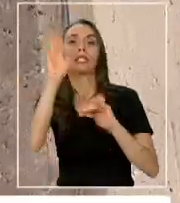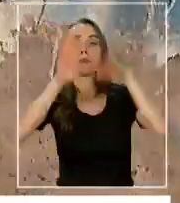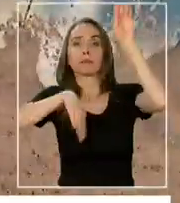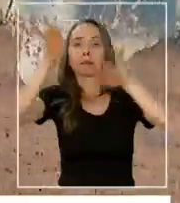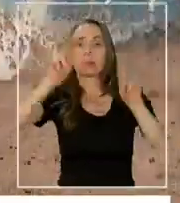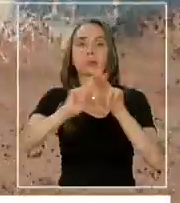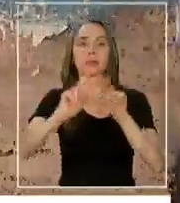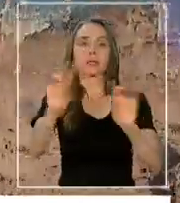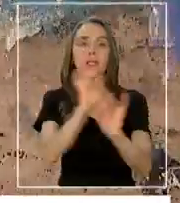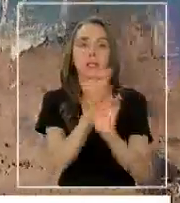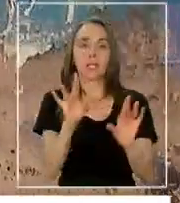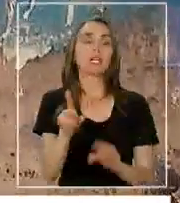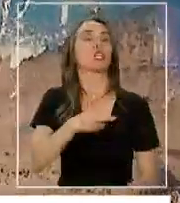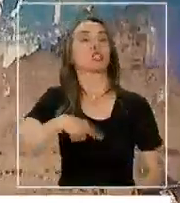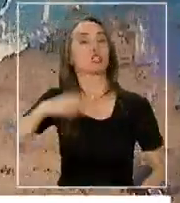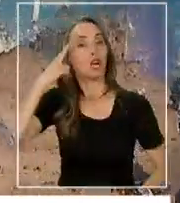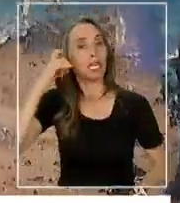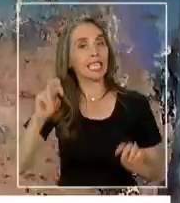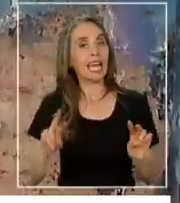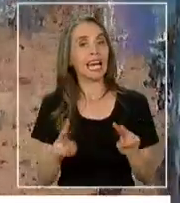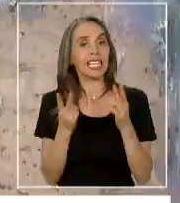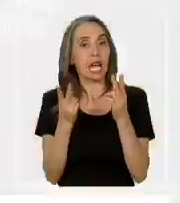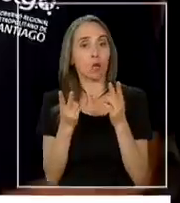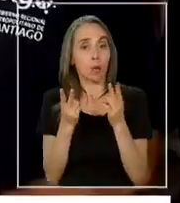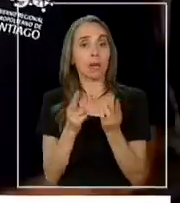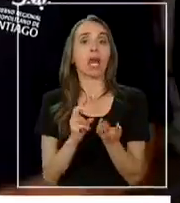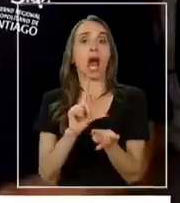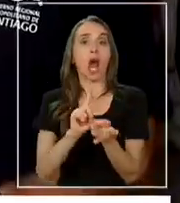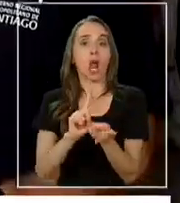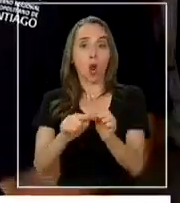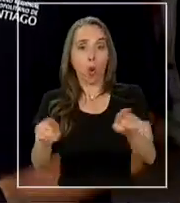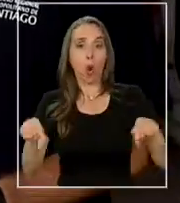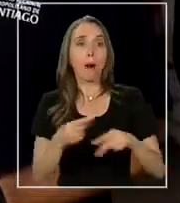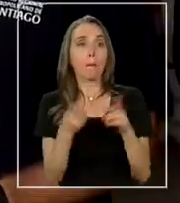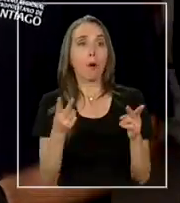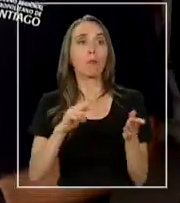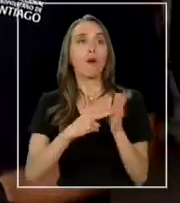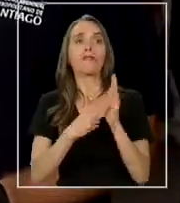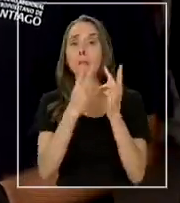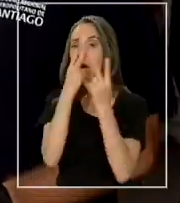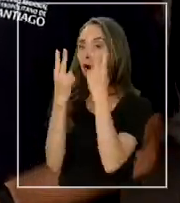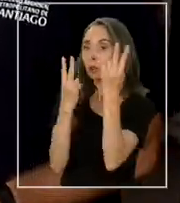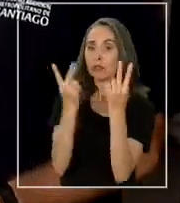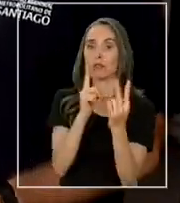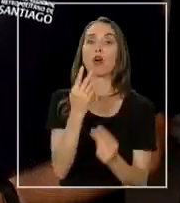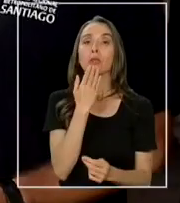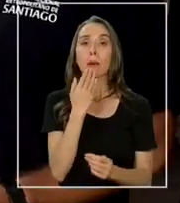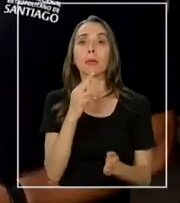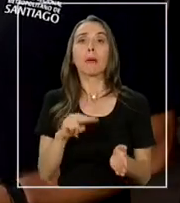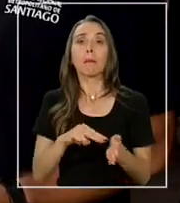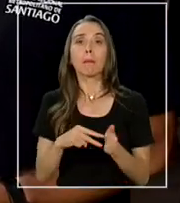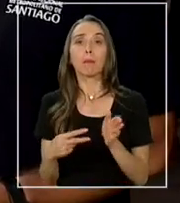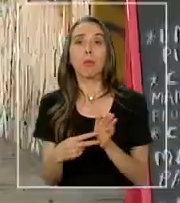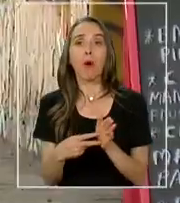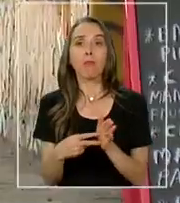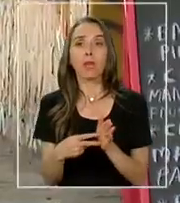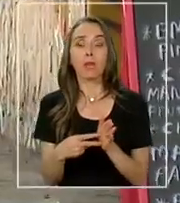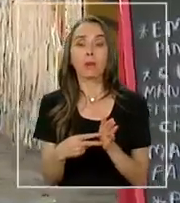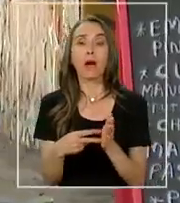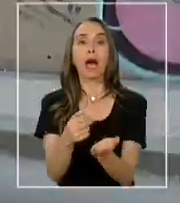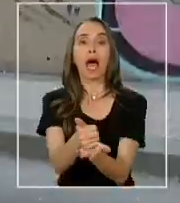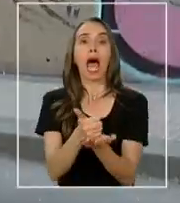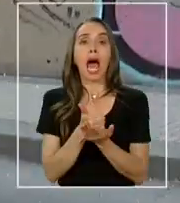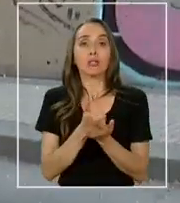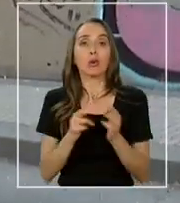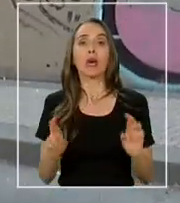muros. Efectivamente, creemos que la recuperación del espacio público no es un problema solo de lo estético, es también un problema que nos ayuda